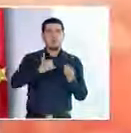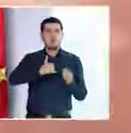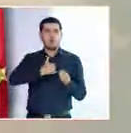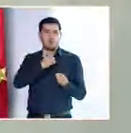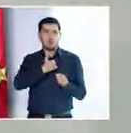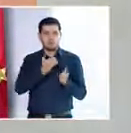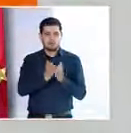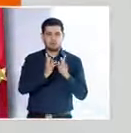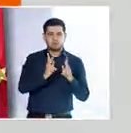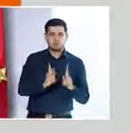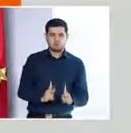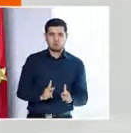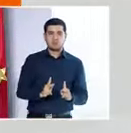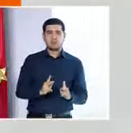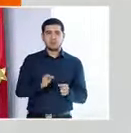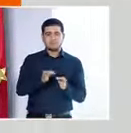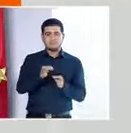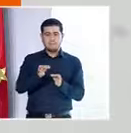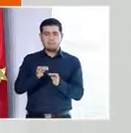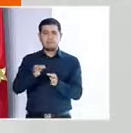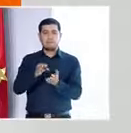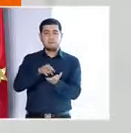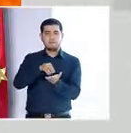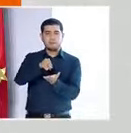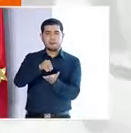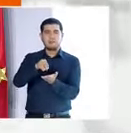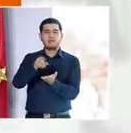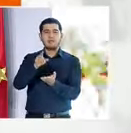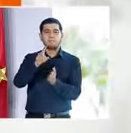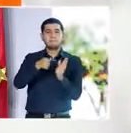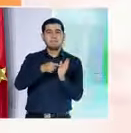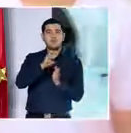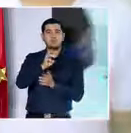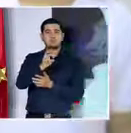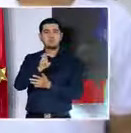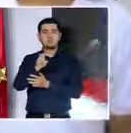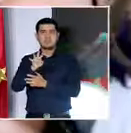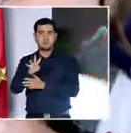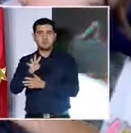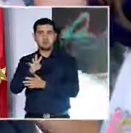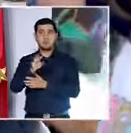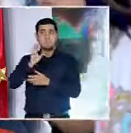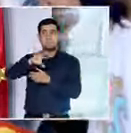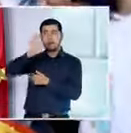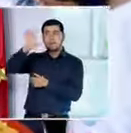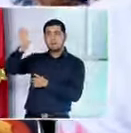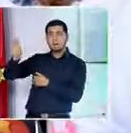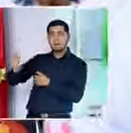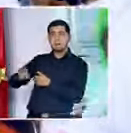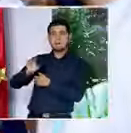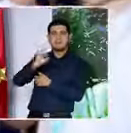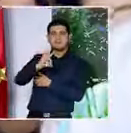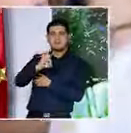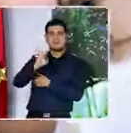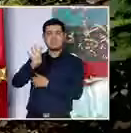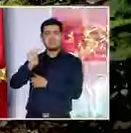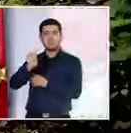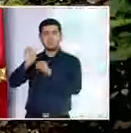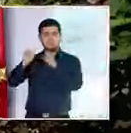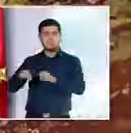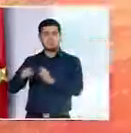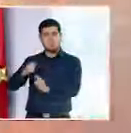y adolescentes en 1.874 sedes educativas en 39 de los 40 municipios, logrando así un